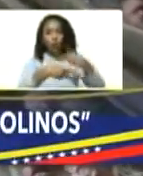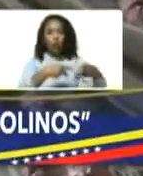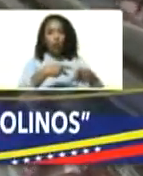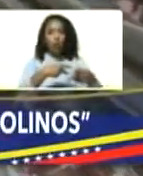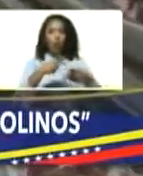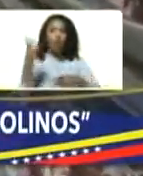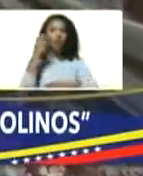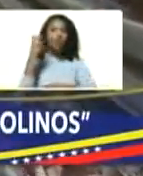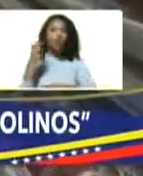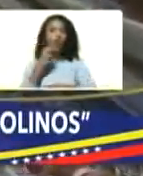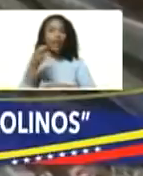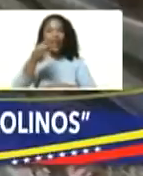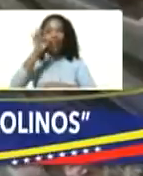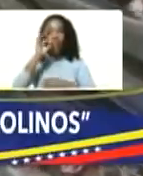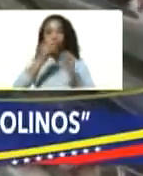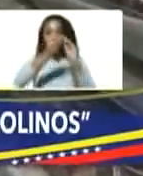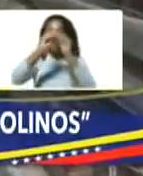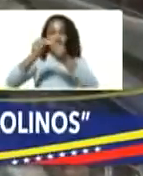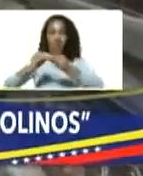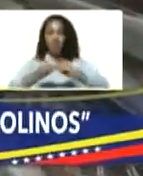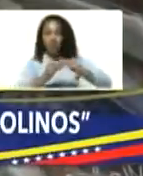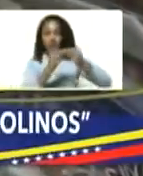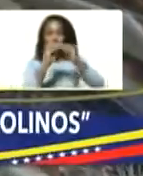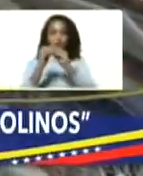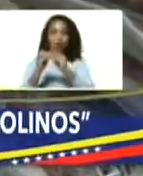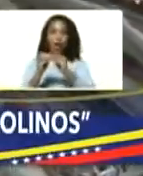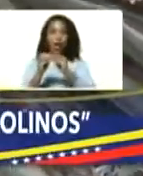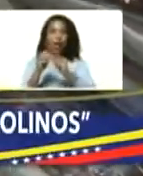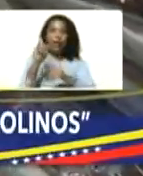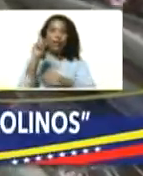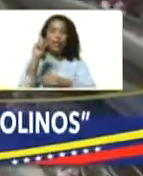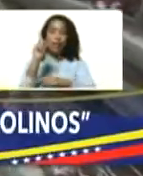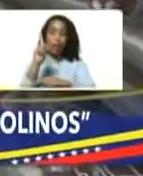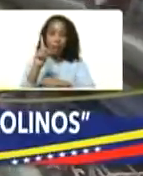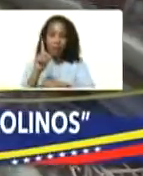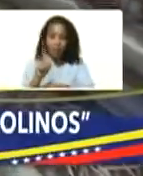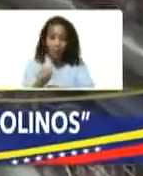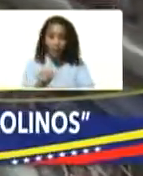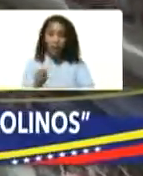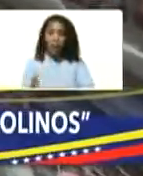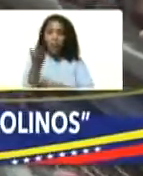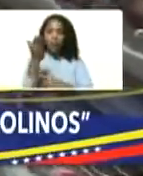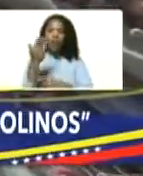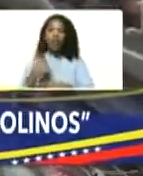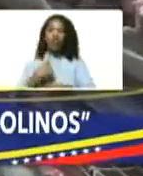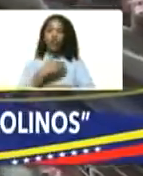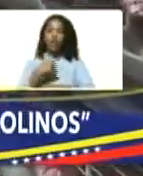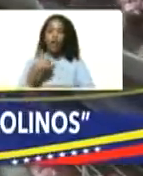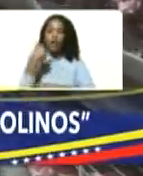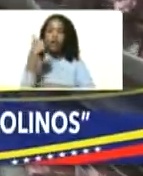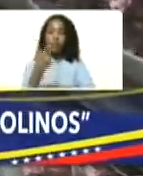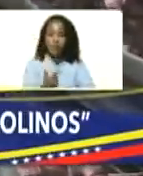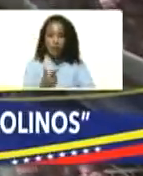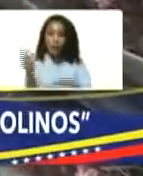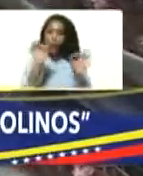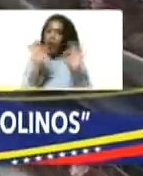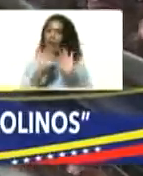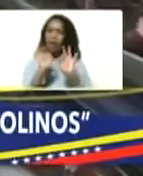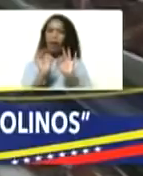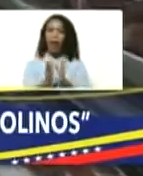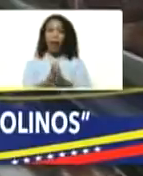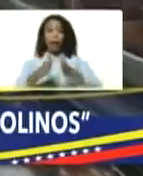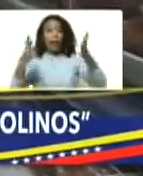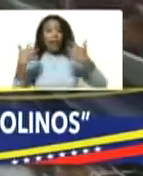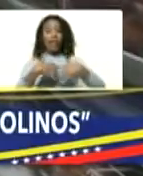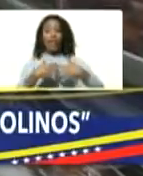y se produce el café pero también quiero significarle algo muy importante que no hay nada más para las grandes industrias